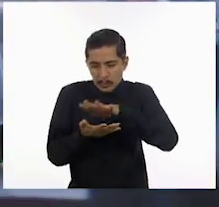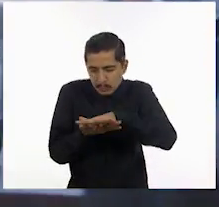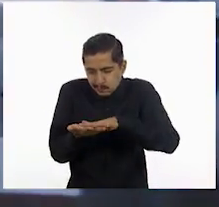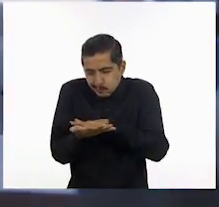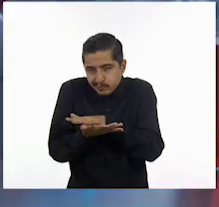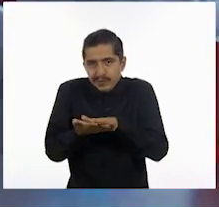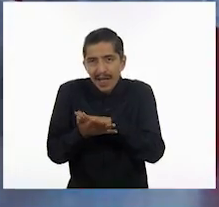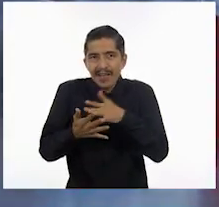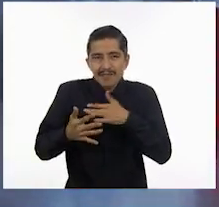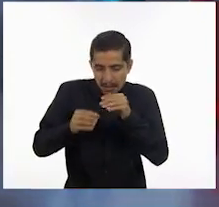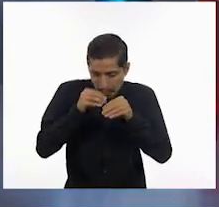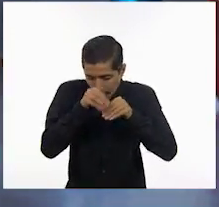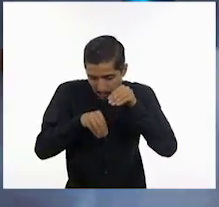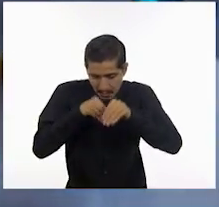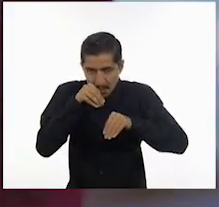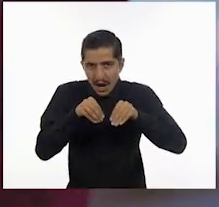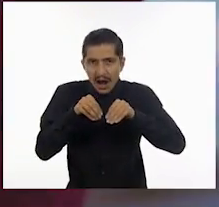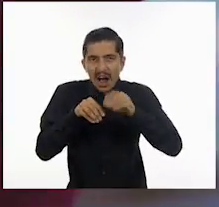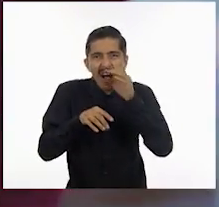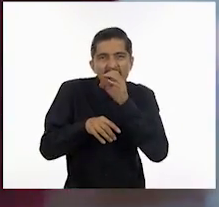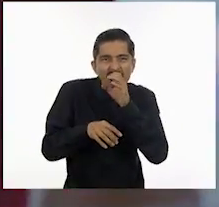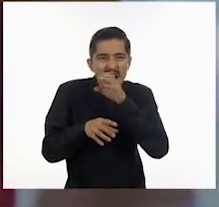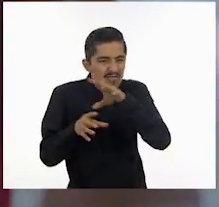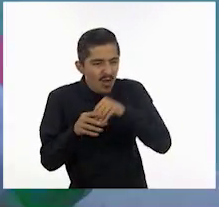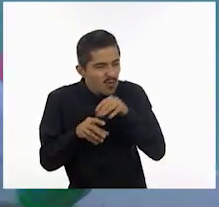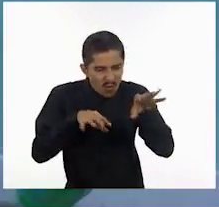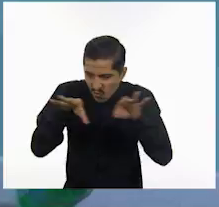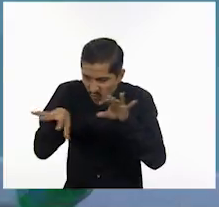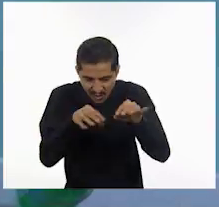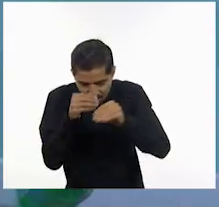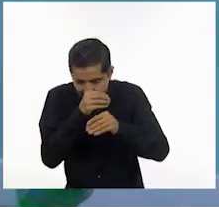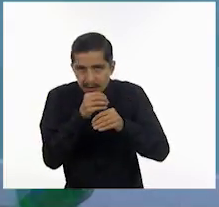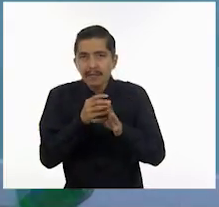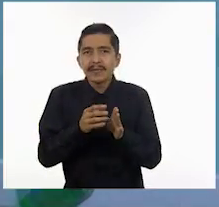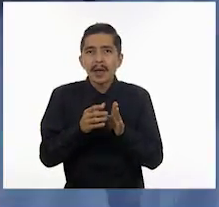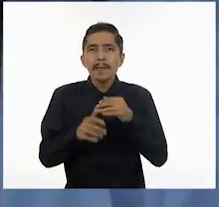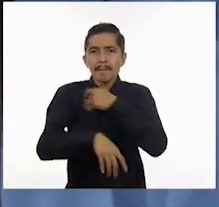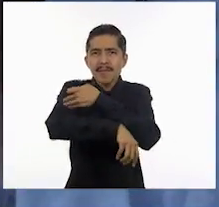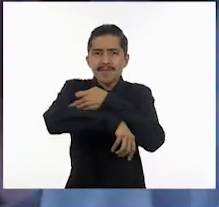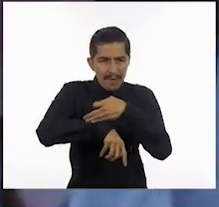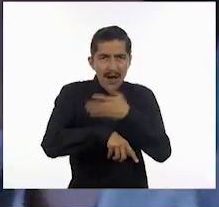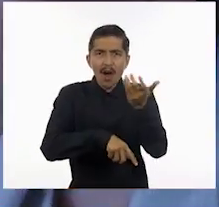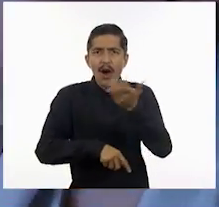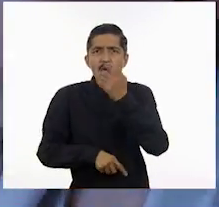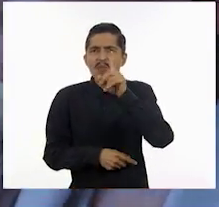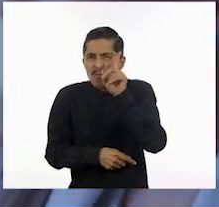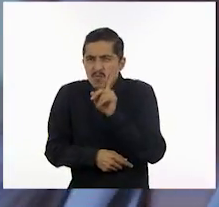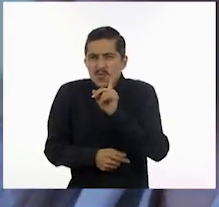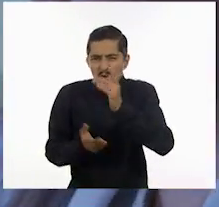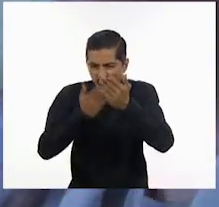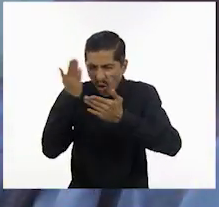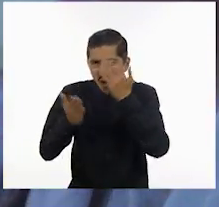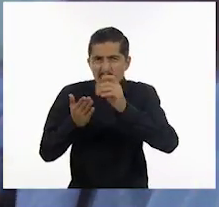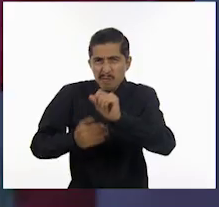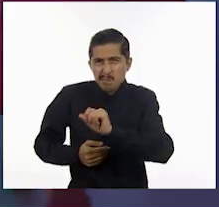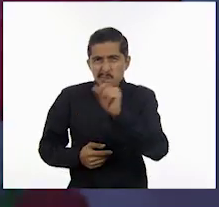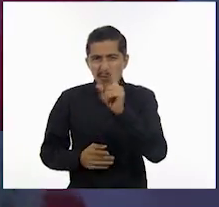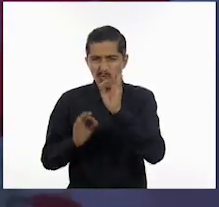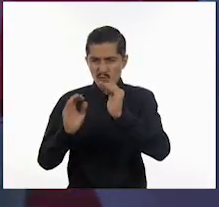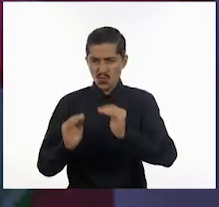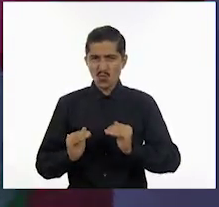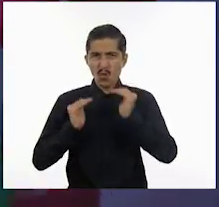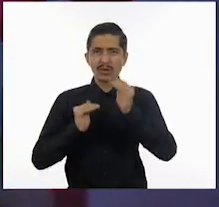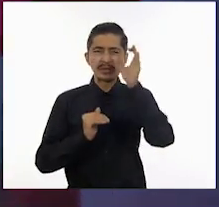y explorando todo lo que me encontraba a mi paso. En mi familia no era tan común que alguna mujer estudiara profesionalmente